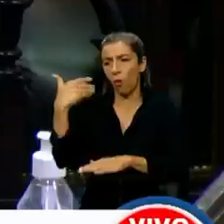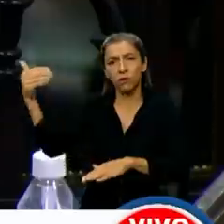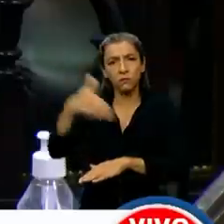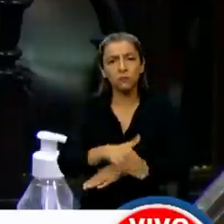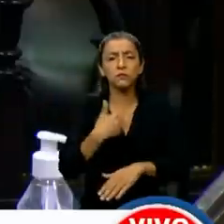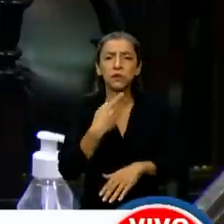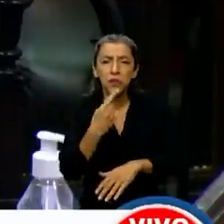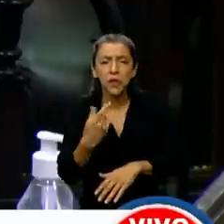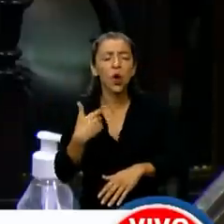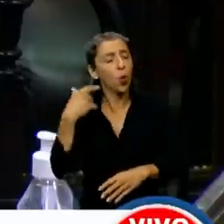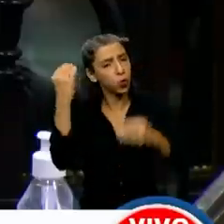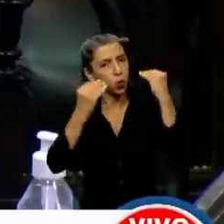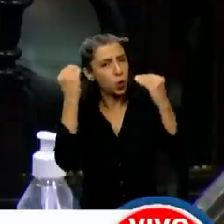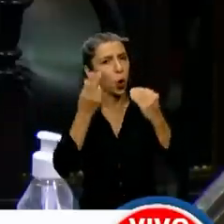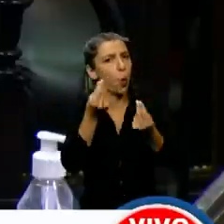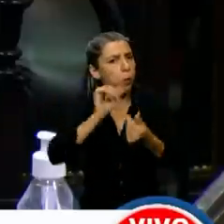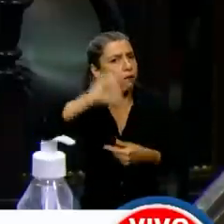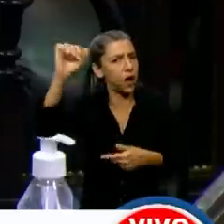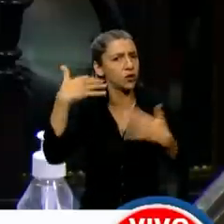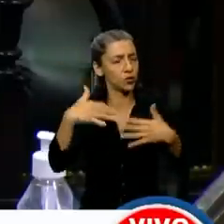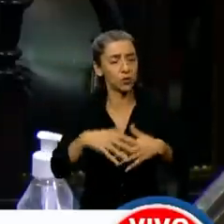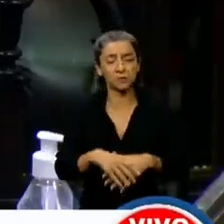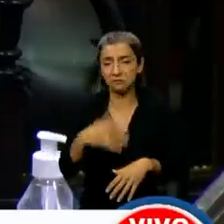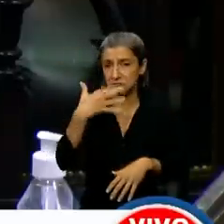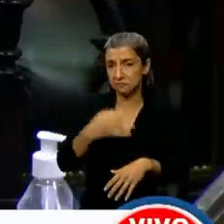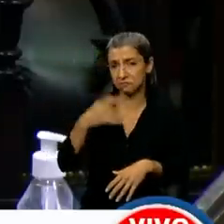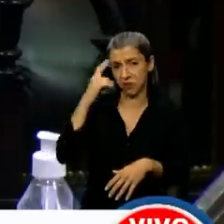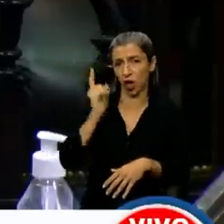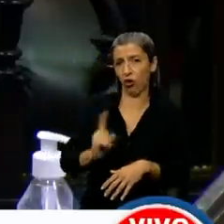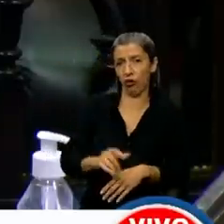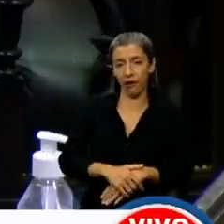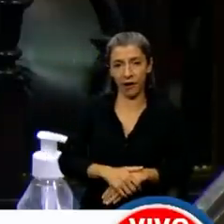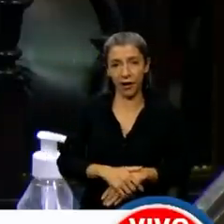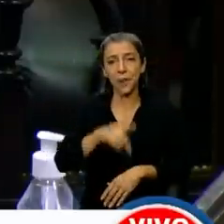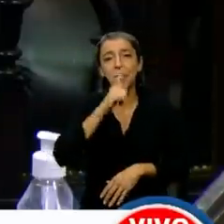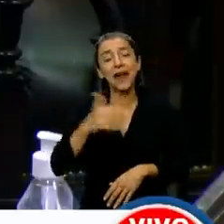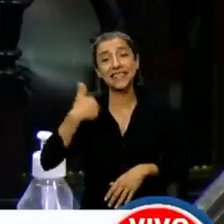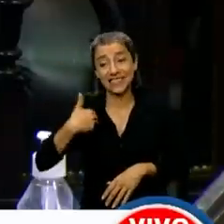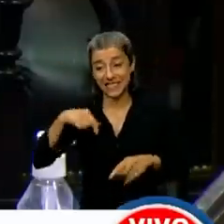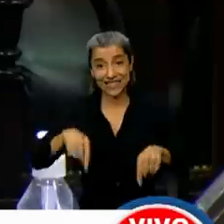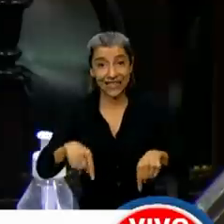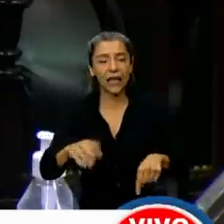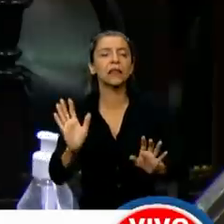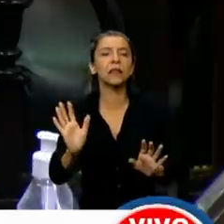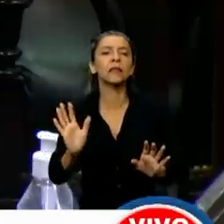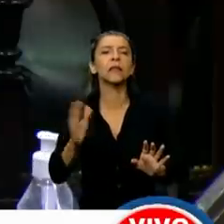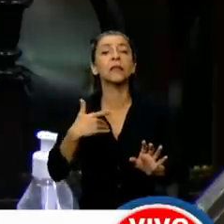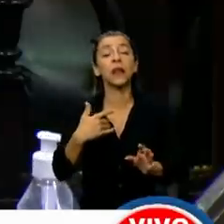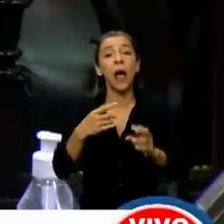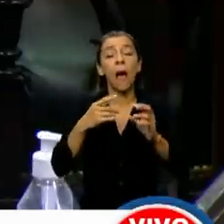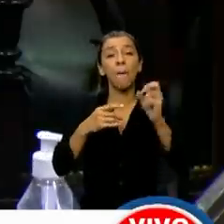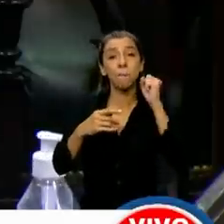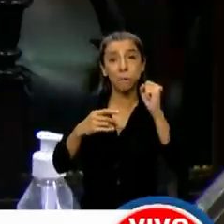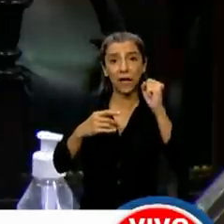pero yo no le creo yo creo que en la argentina a la devaluación de la moneda le precede la